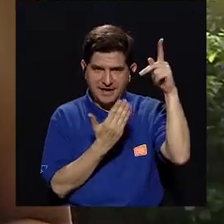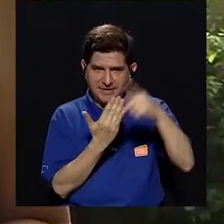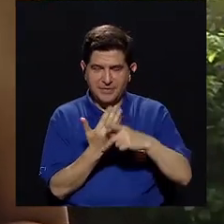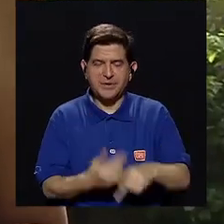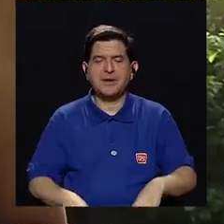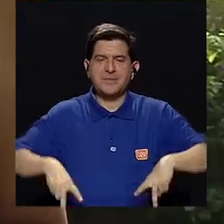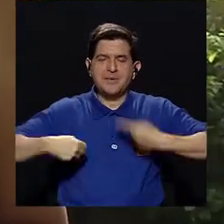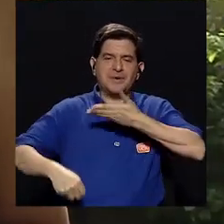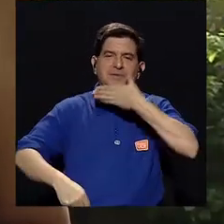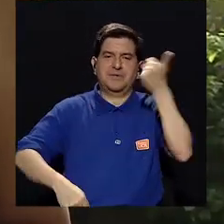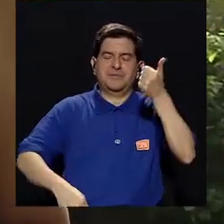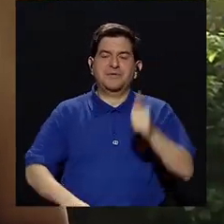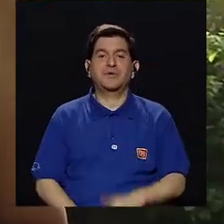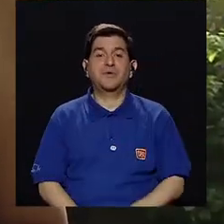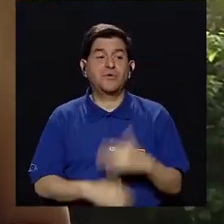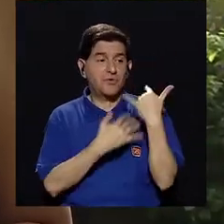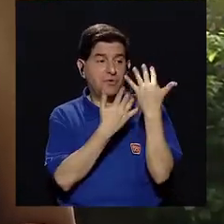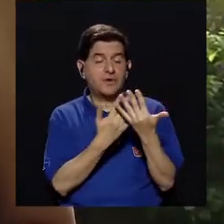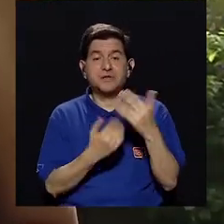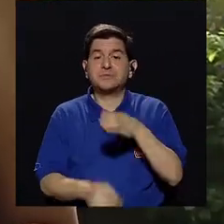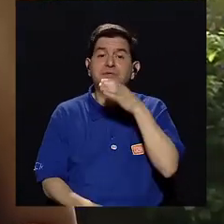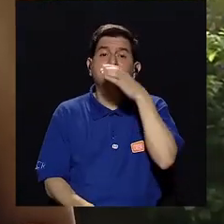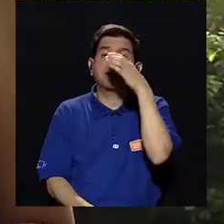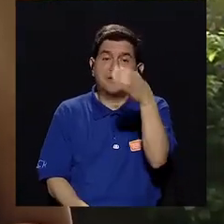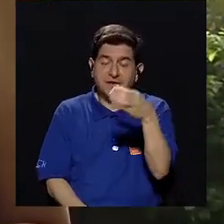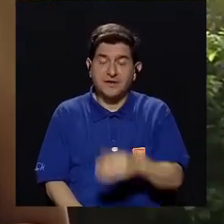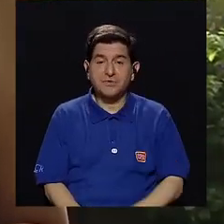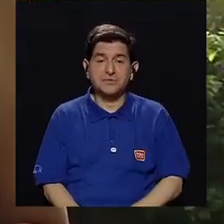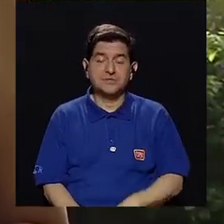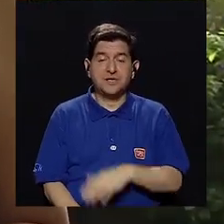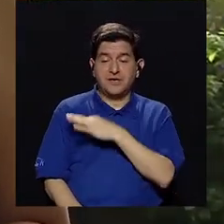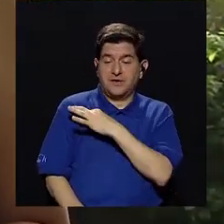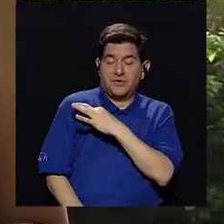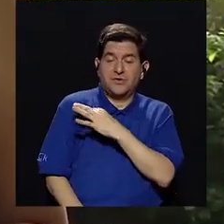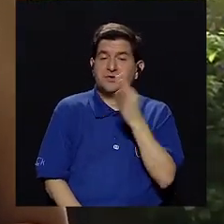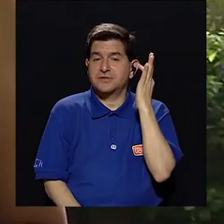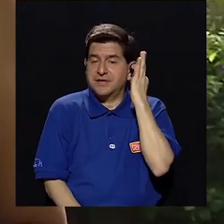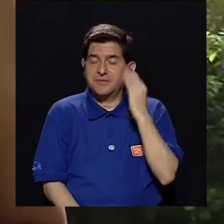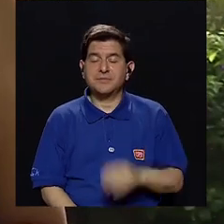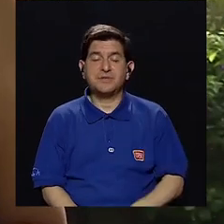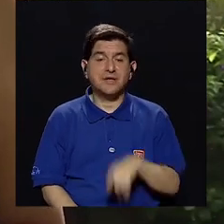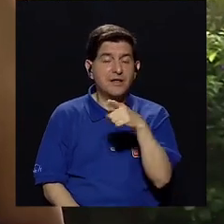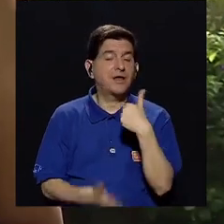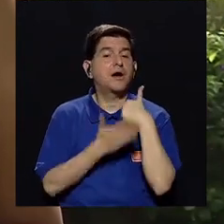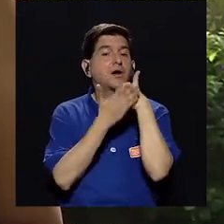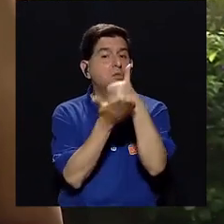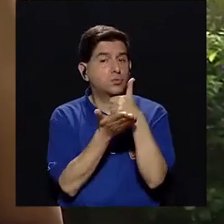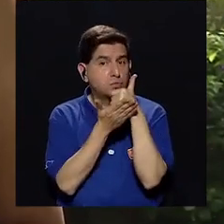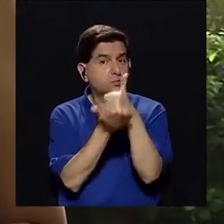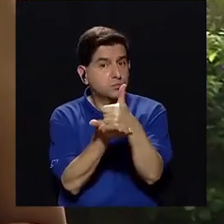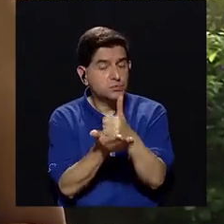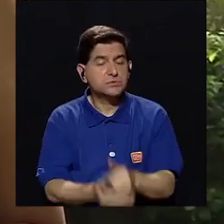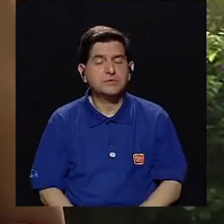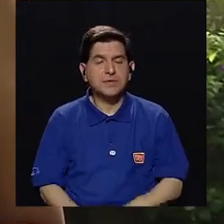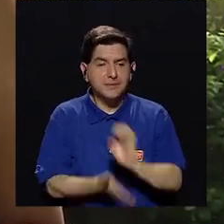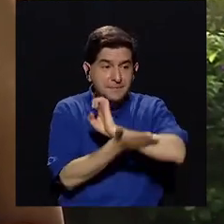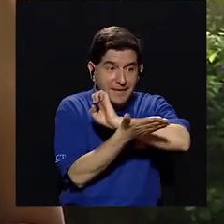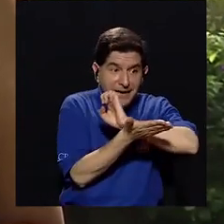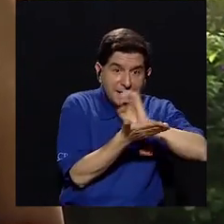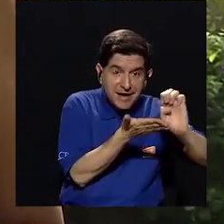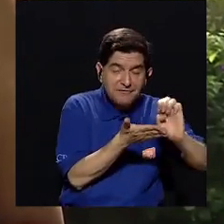al final de nuestro programa vivir mejor esperamos que las recomendaciones de nuestra invitada le sean de gran utilidad